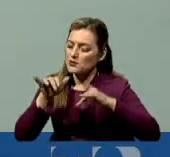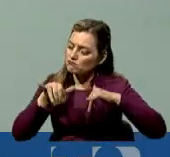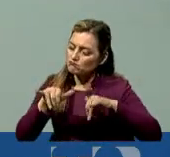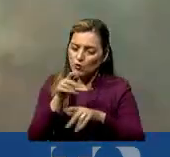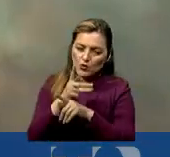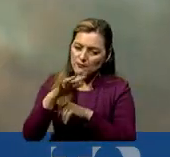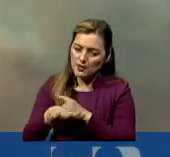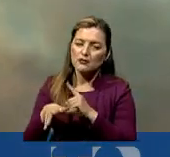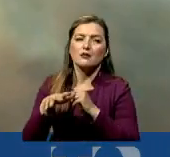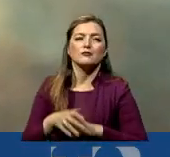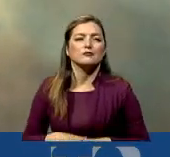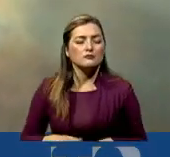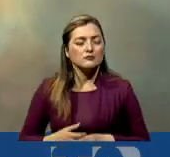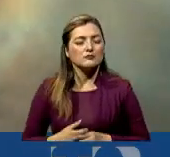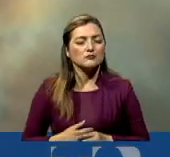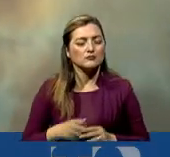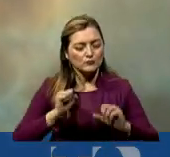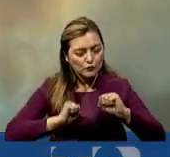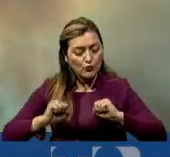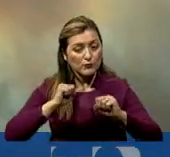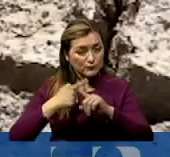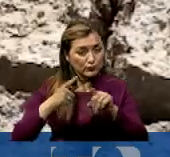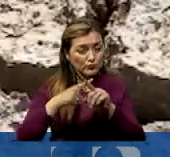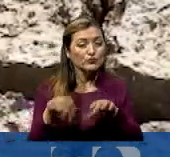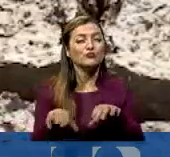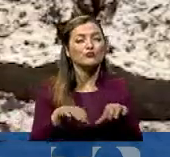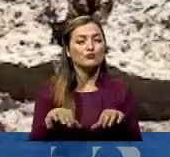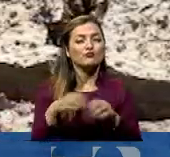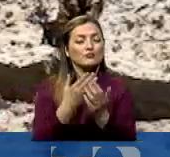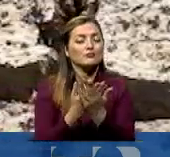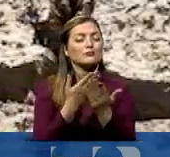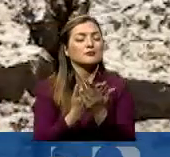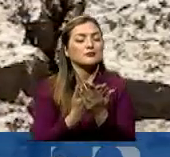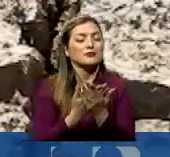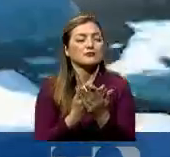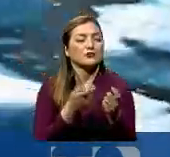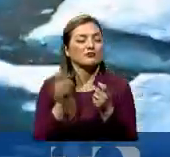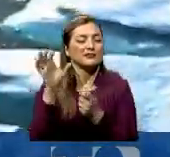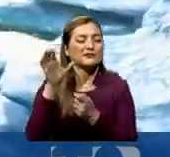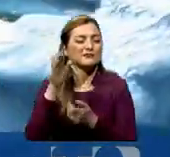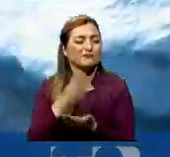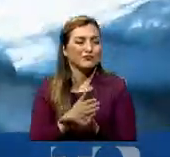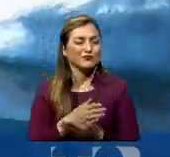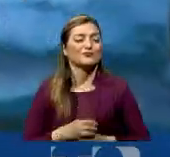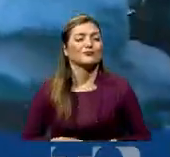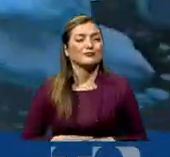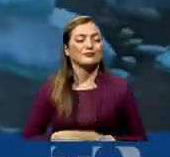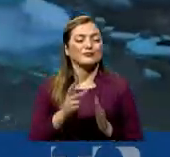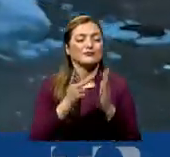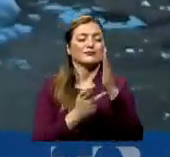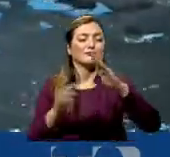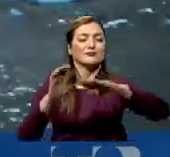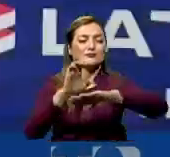sostenibilidad ambiental. Además, suma su esfuerzo a diversas acciones e iniciativas para mitigar el cambio climático, como el programa